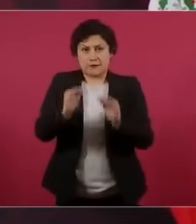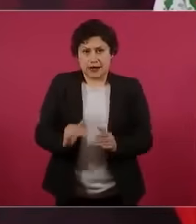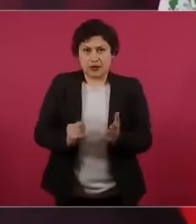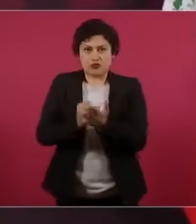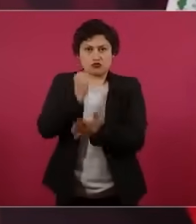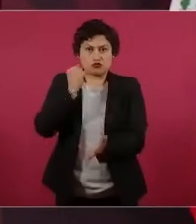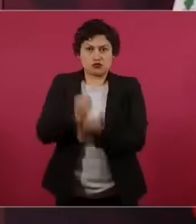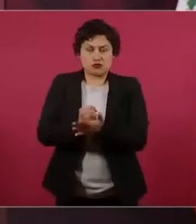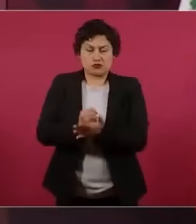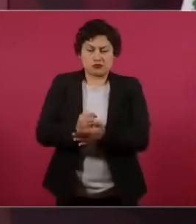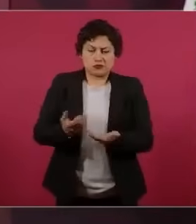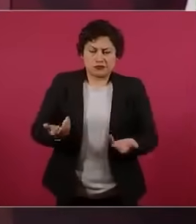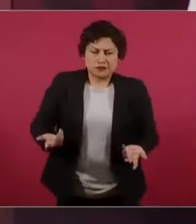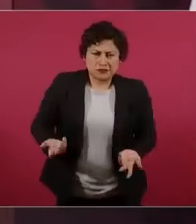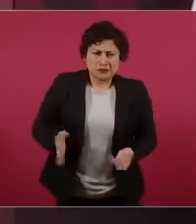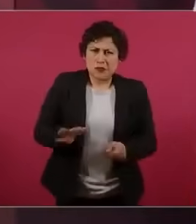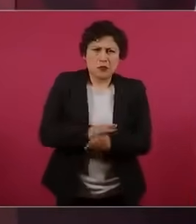expliquen